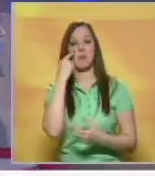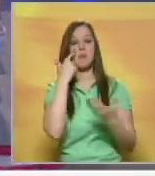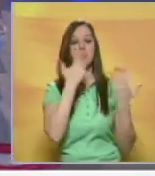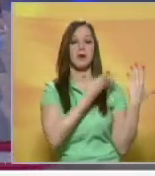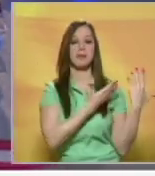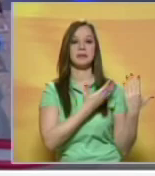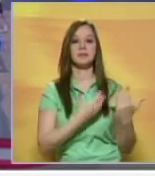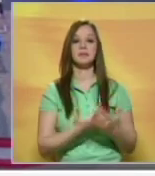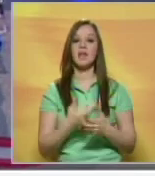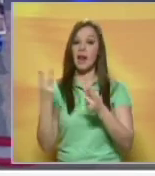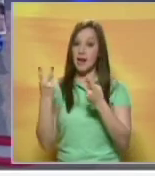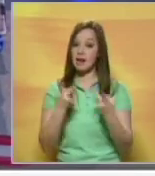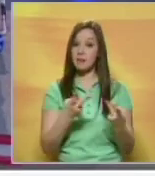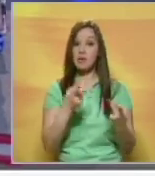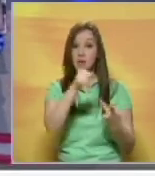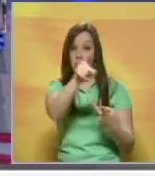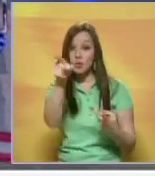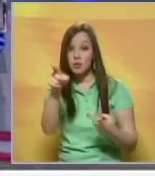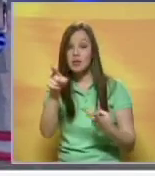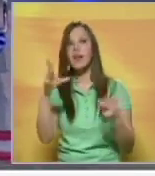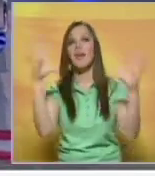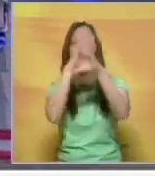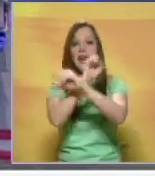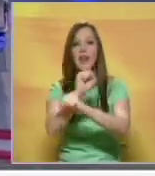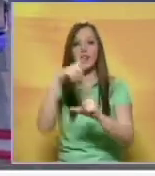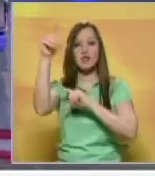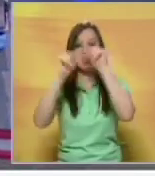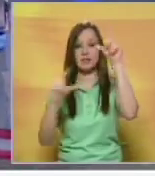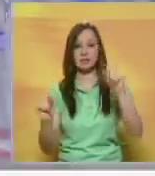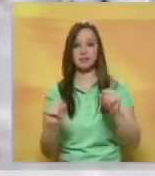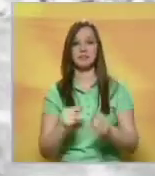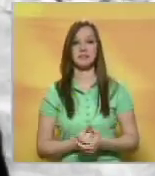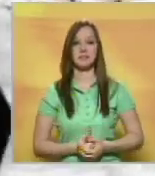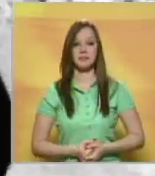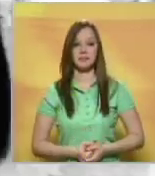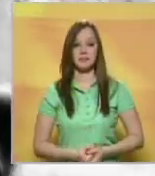a No Name. La invitación es para la emisión estelar de Estrenos y Estrellas.